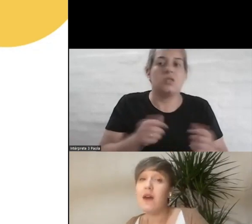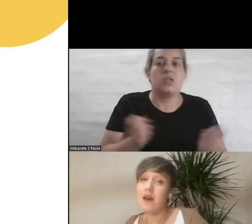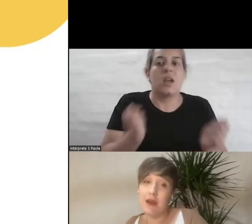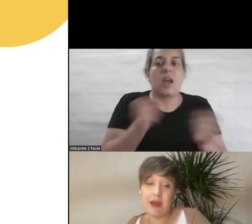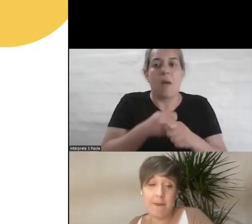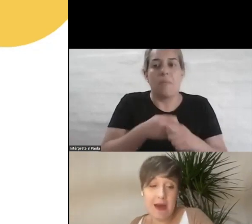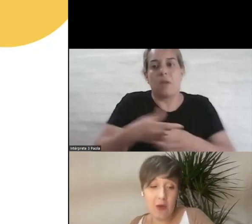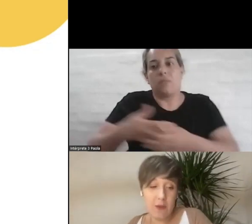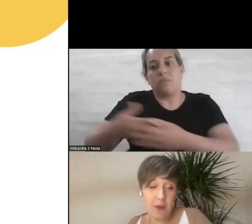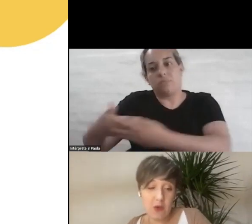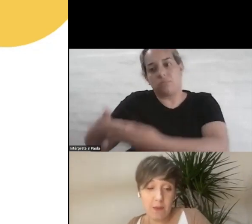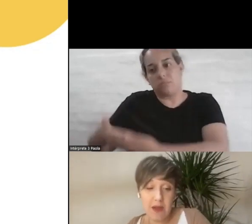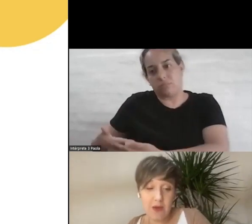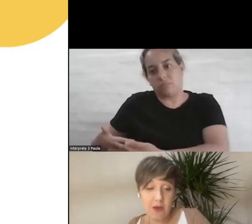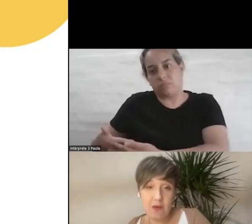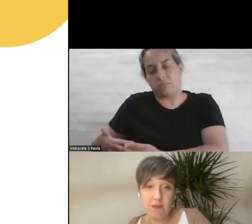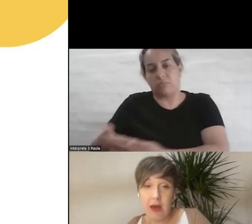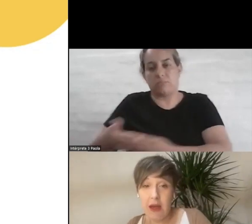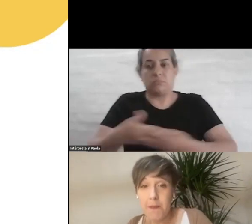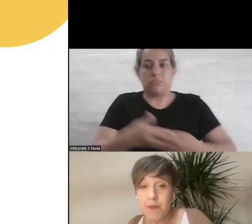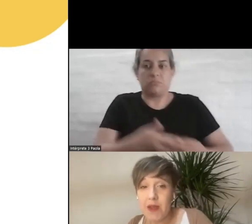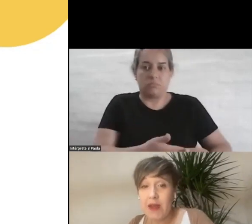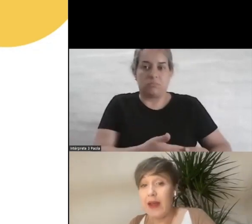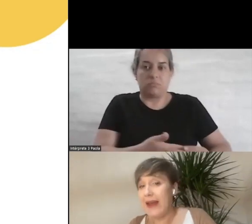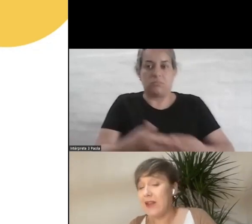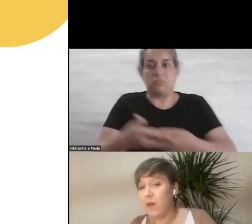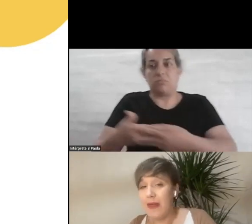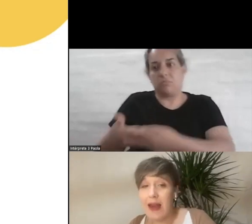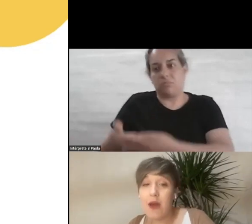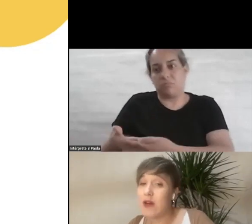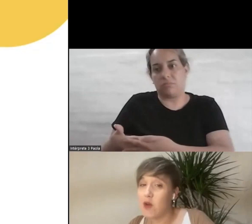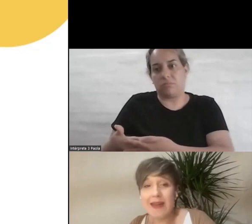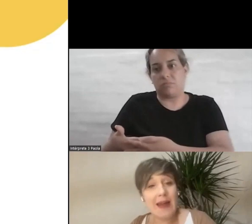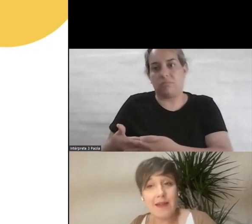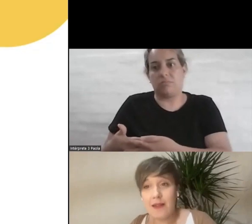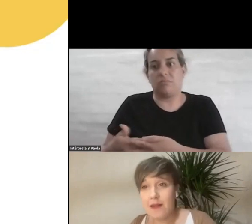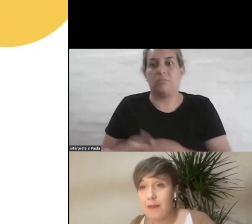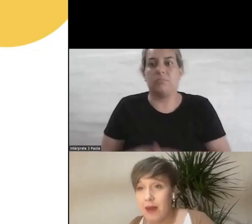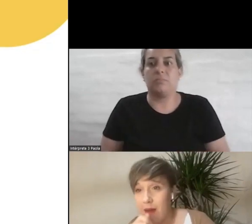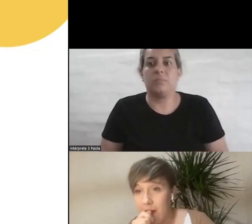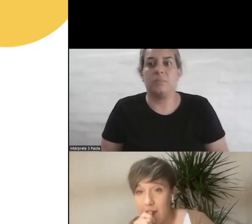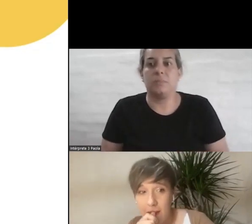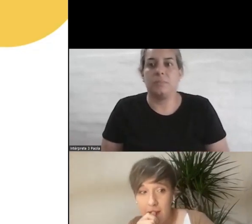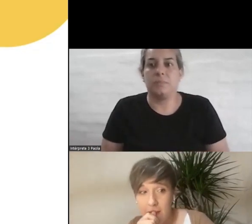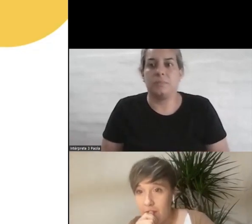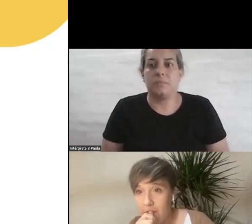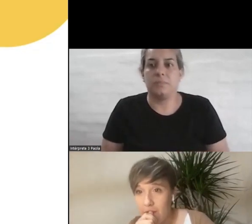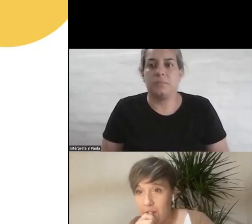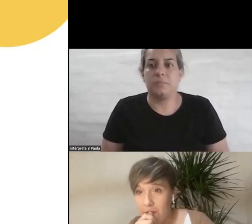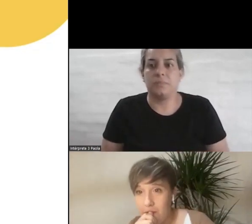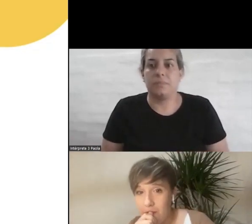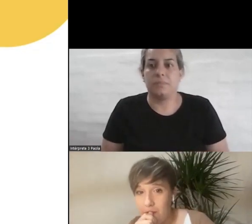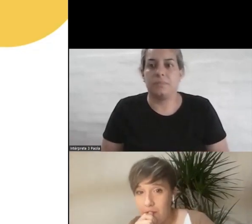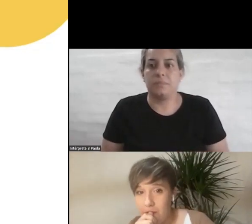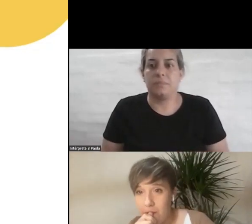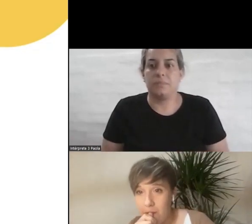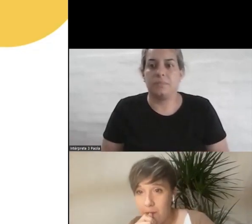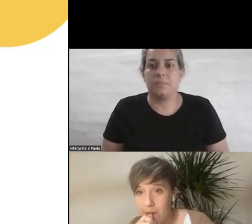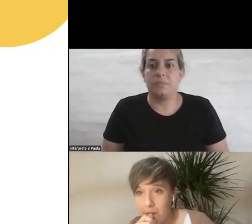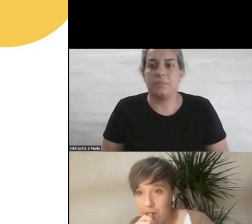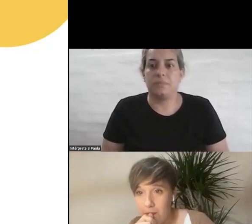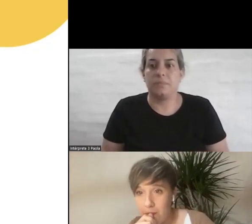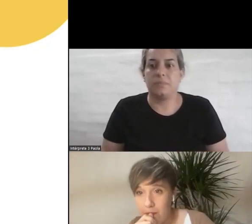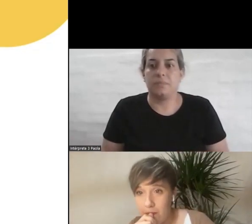activa, ir cambiando de pecho en pecho, ¿vale? La anatomía de Paula, las lenguas, lo más que... Dime. si podés bajar un poquito